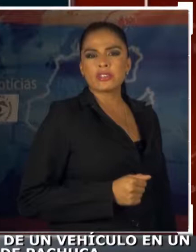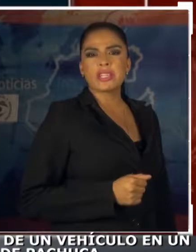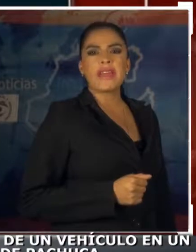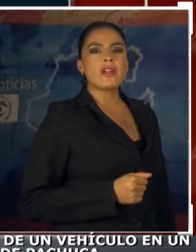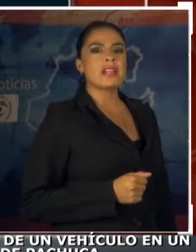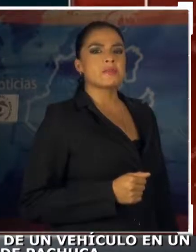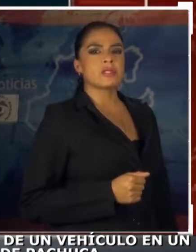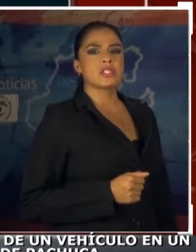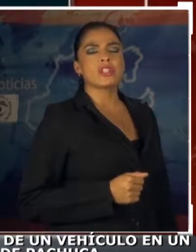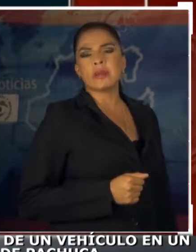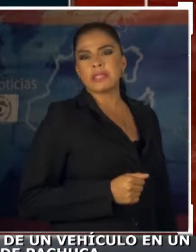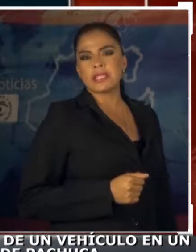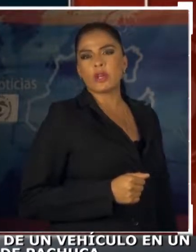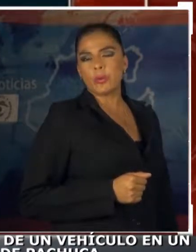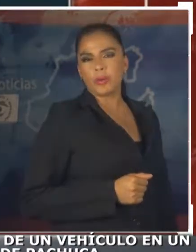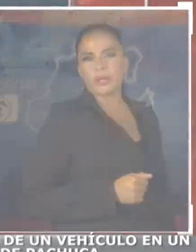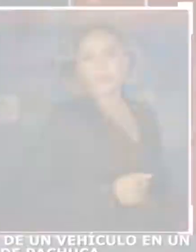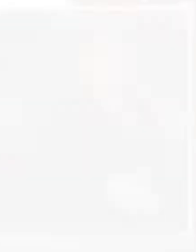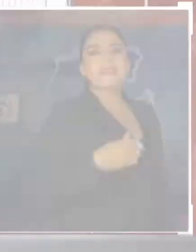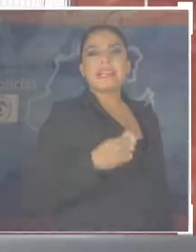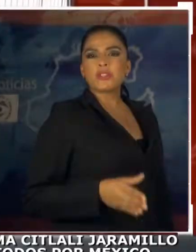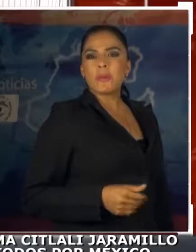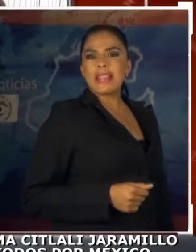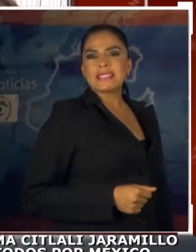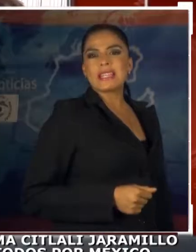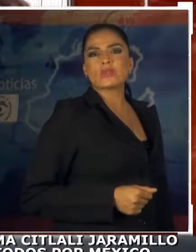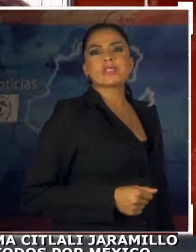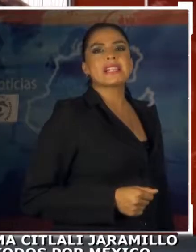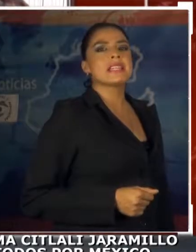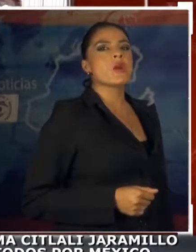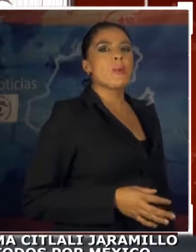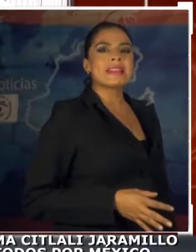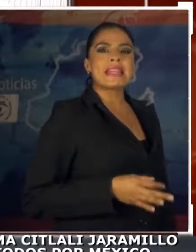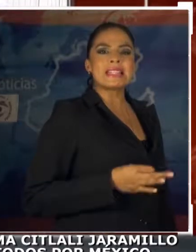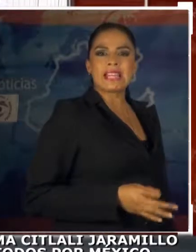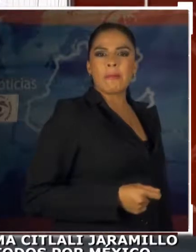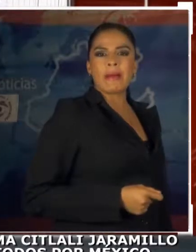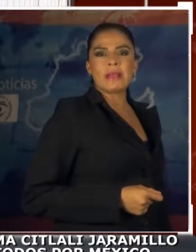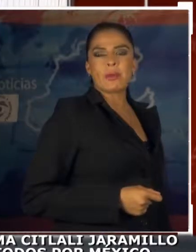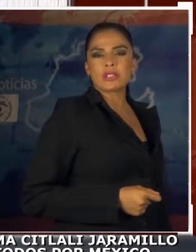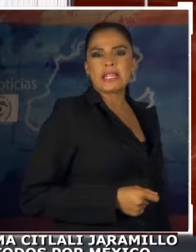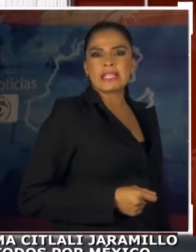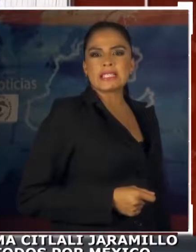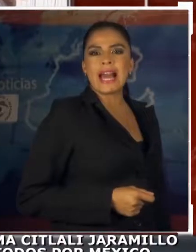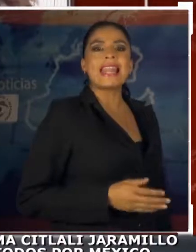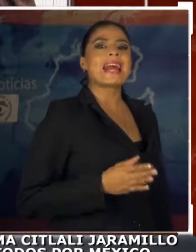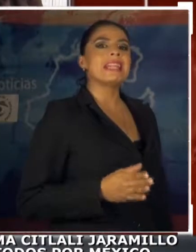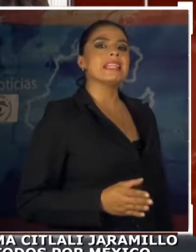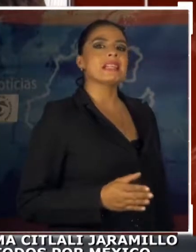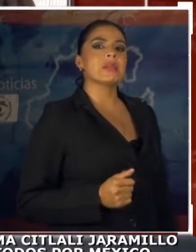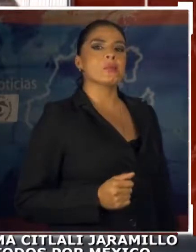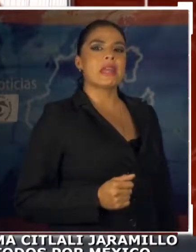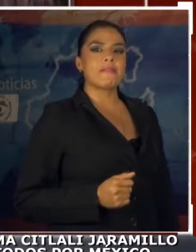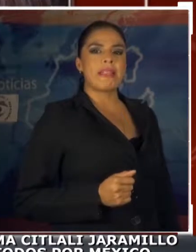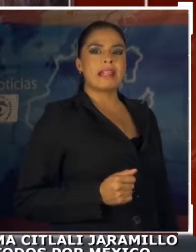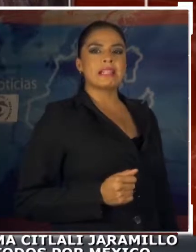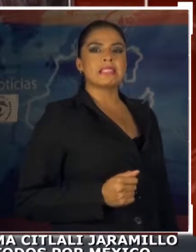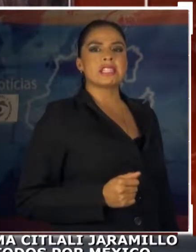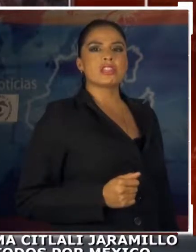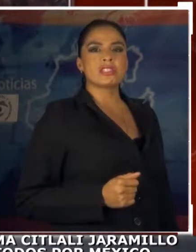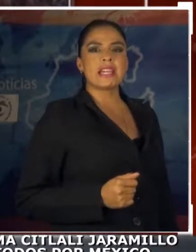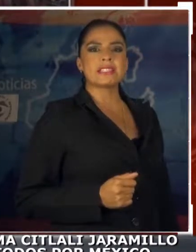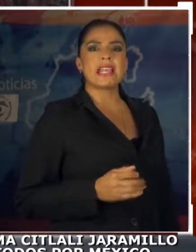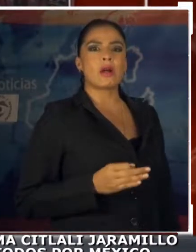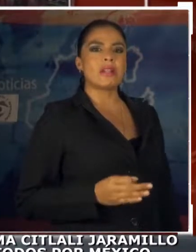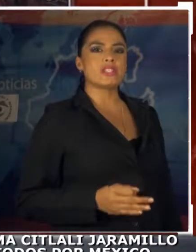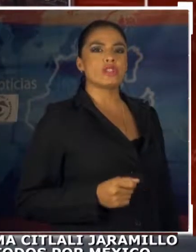22 años, quedaron a disposición del Ministerio Público. Mediante un balance de sus casi 90 días de campaña proselitista, la candidata a diputada federal del